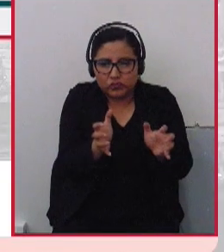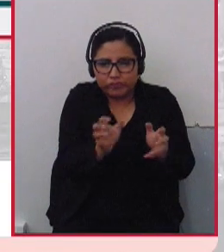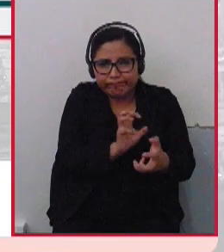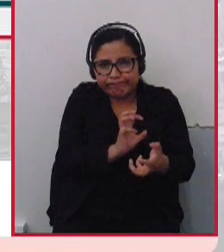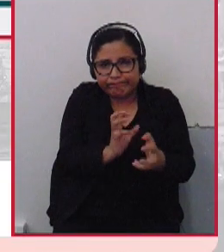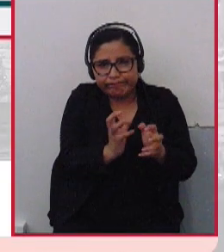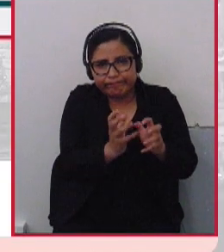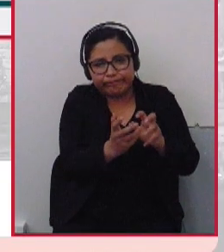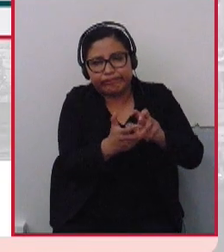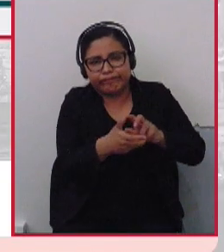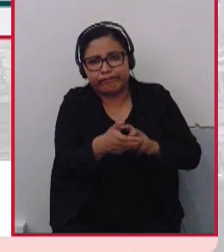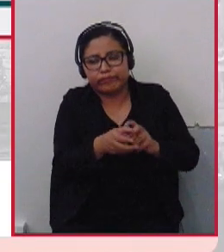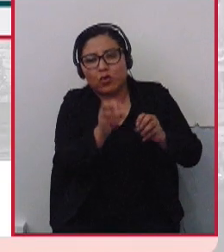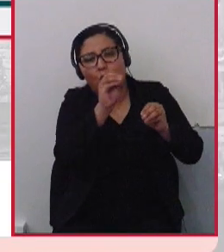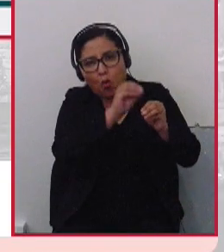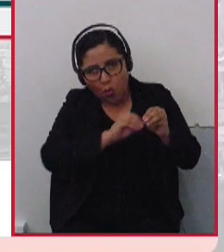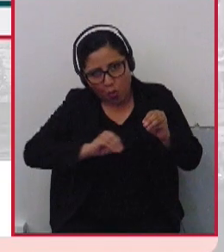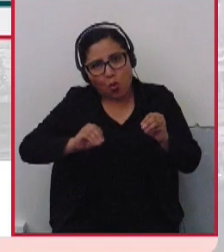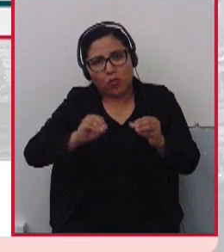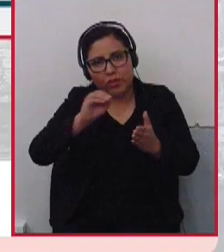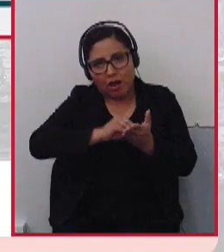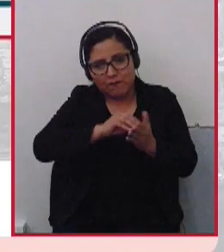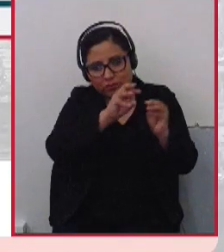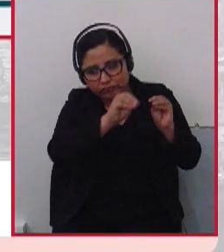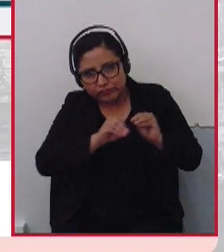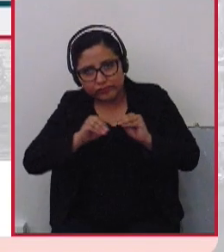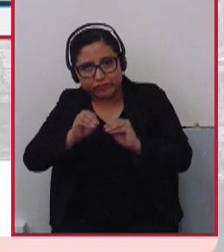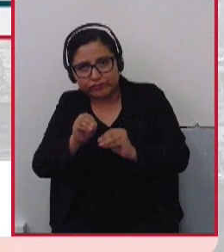recuperas y lo regresas al circuito de la flotación.